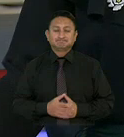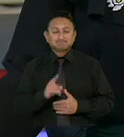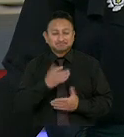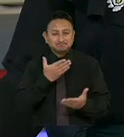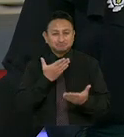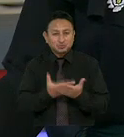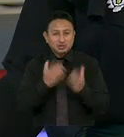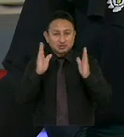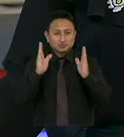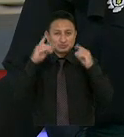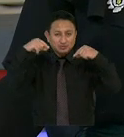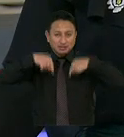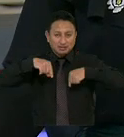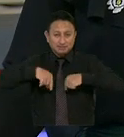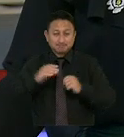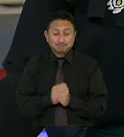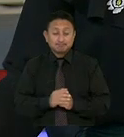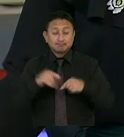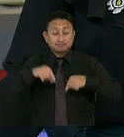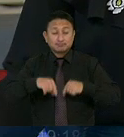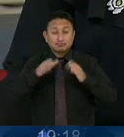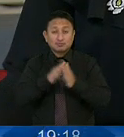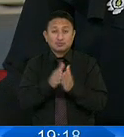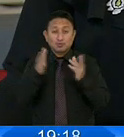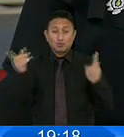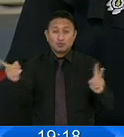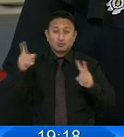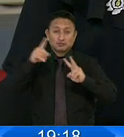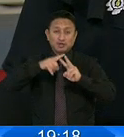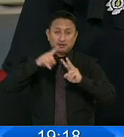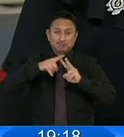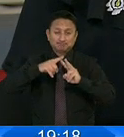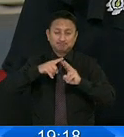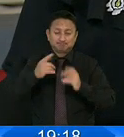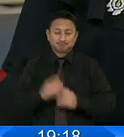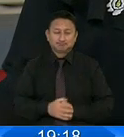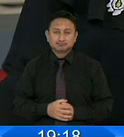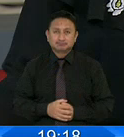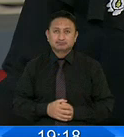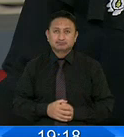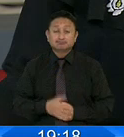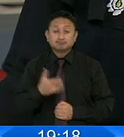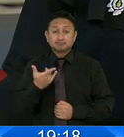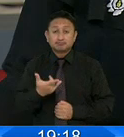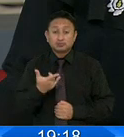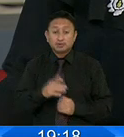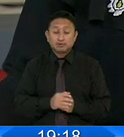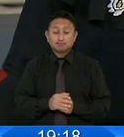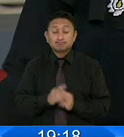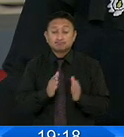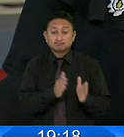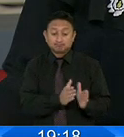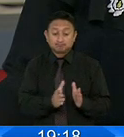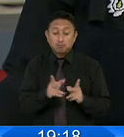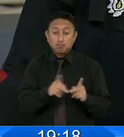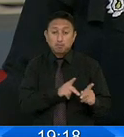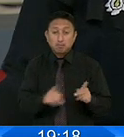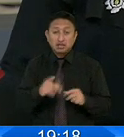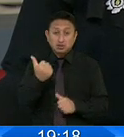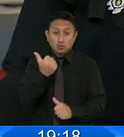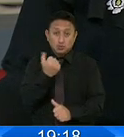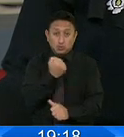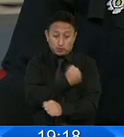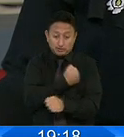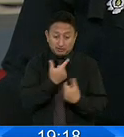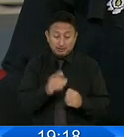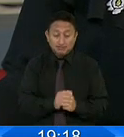Gracias por seguir en nuestra sintonía. Esta es la emisión estelar del Comercio TV. Dentro de la fase cero del plan de vacunación, más de